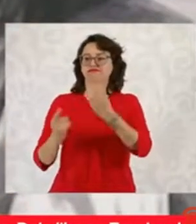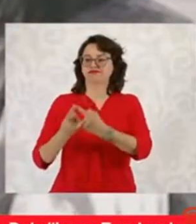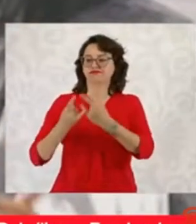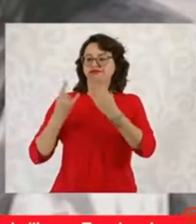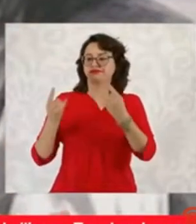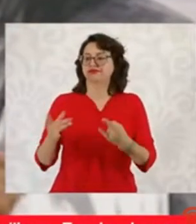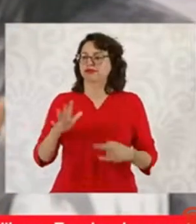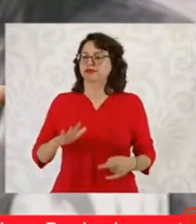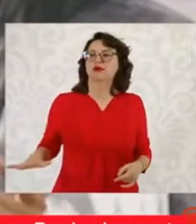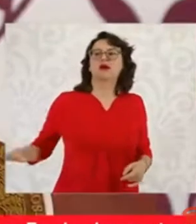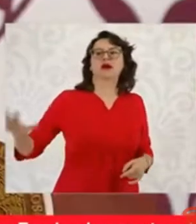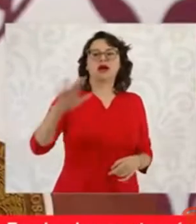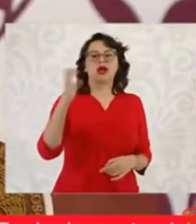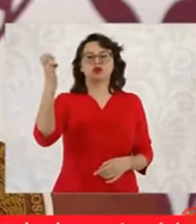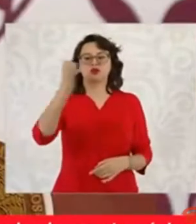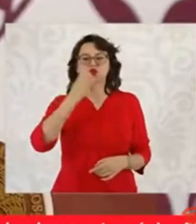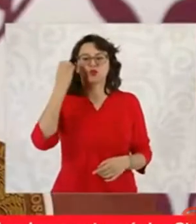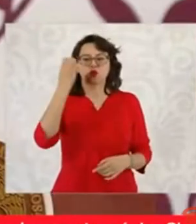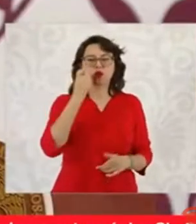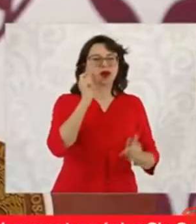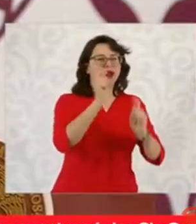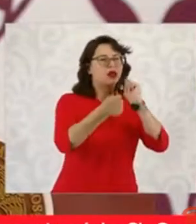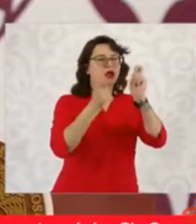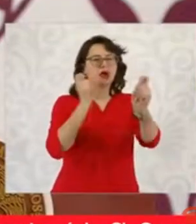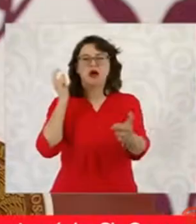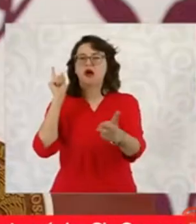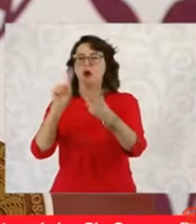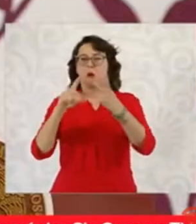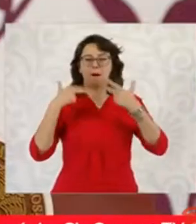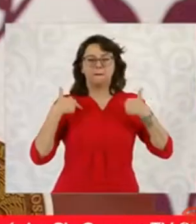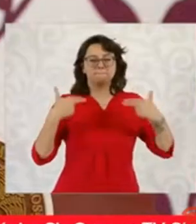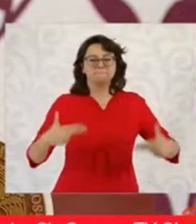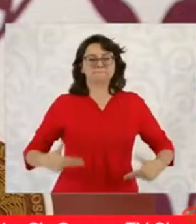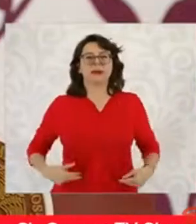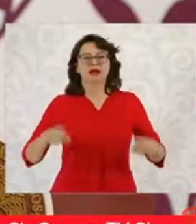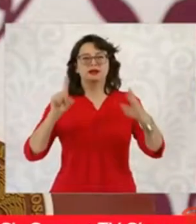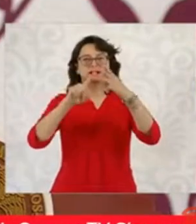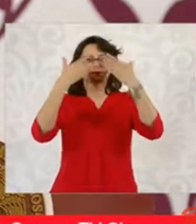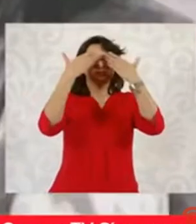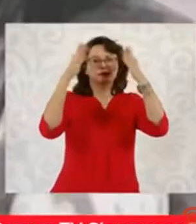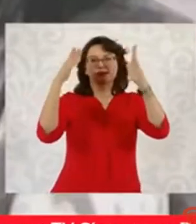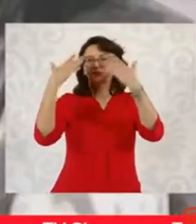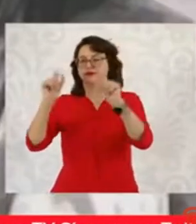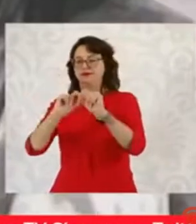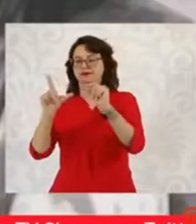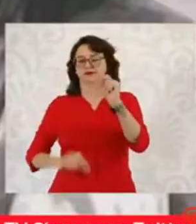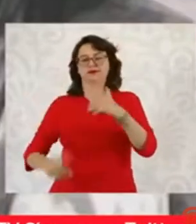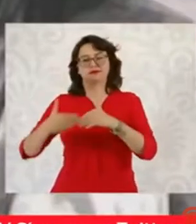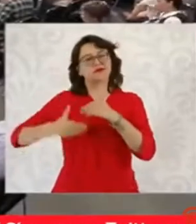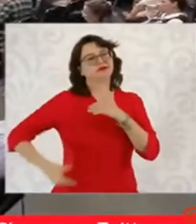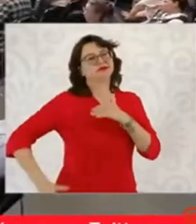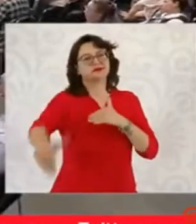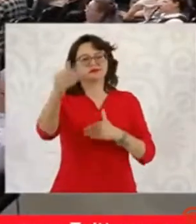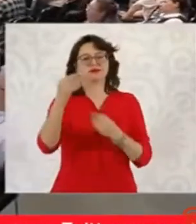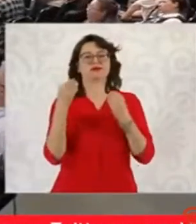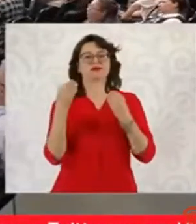escuela crítica, humanista y libertaria que guía los destinos de nuestra nación. Muchas gracias.